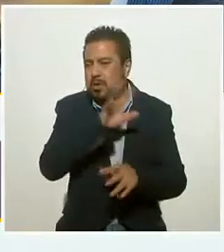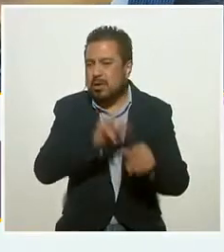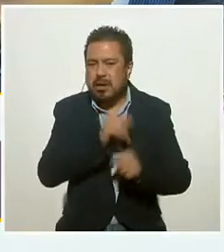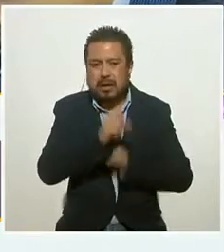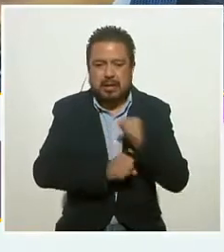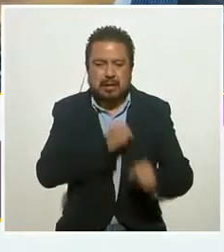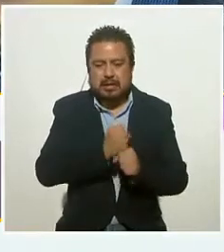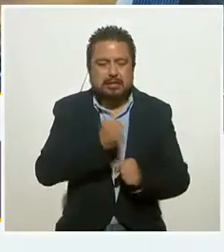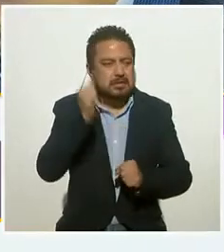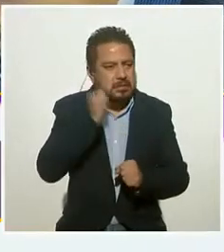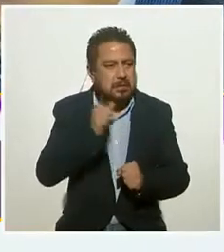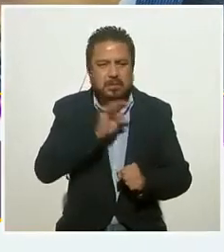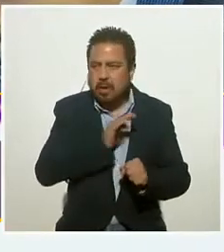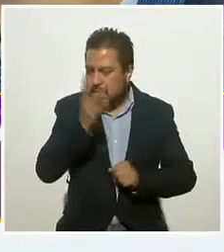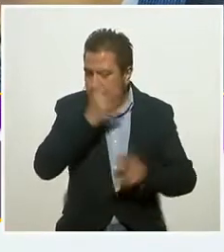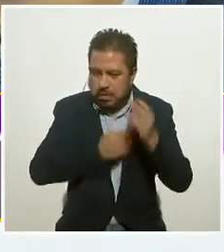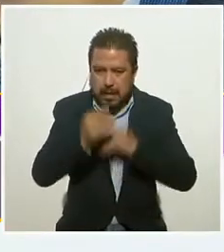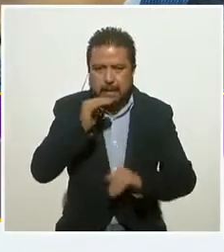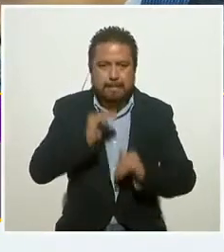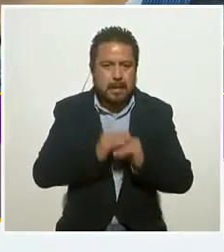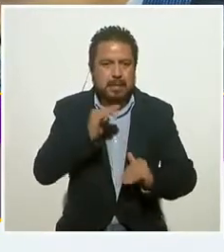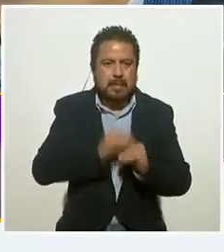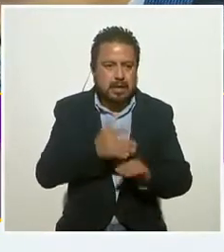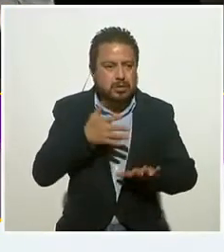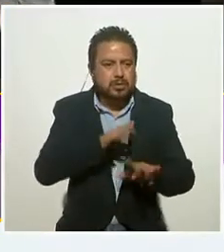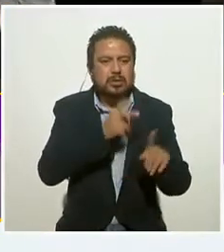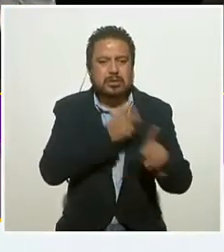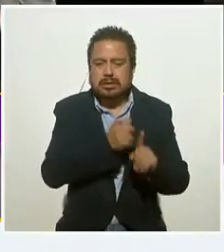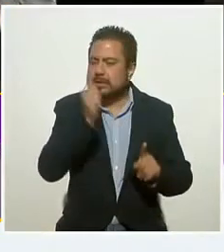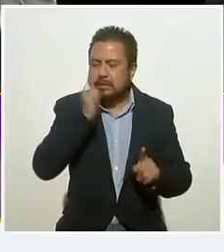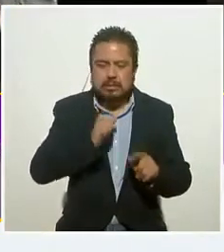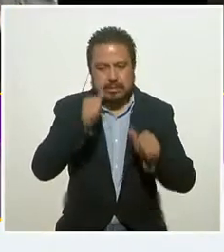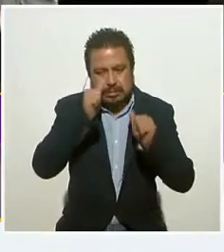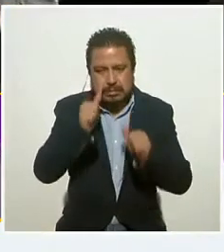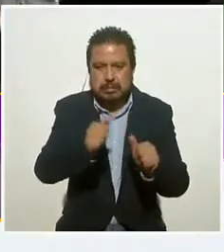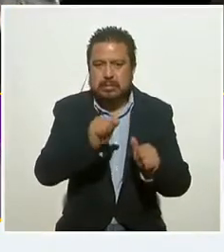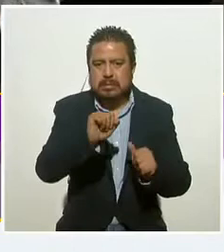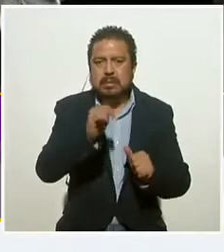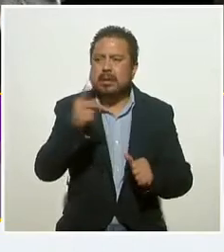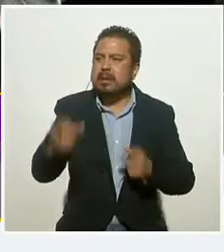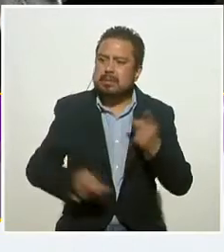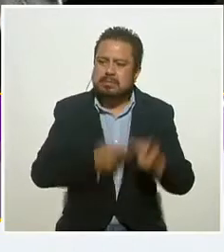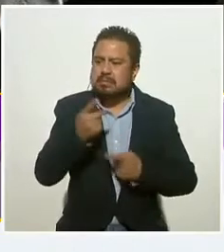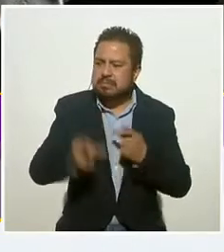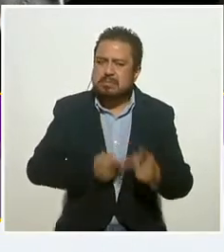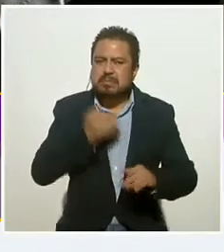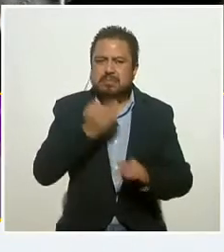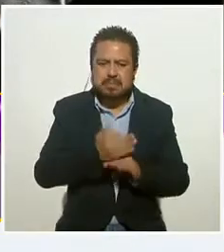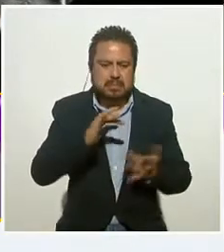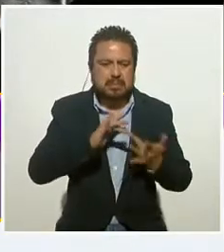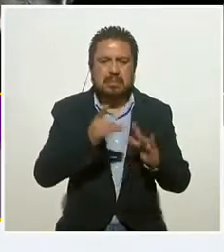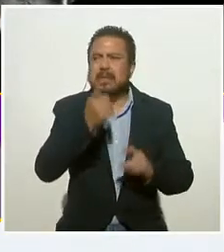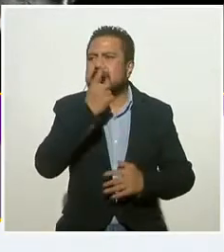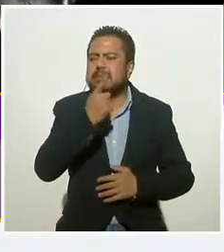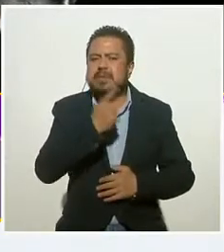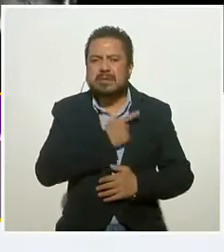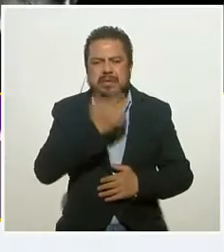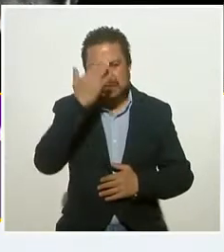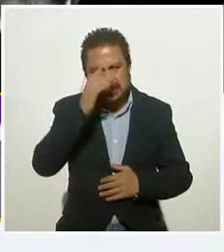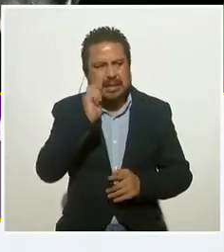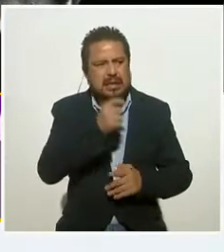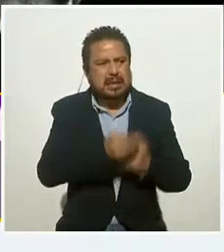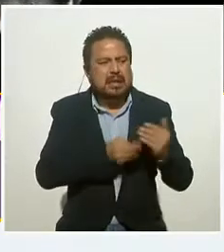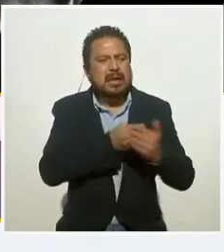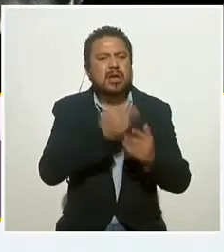porque siempre podemos aprender más sobre eso. Claro, siempre hay que estar aprendiendo. Sí, justo nos están comentando en las redes, nos dice, el saber ponerle